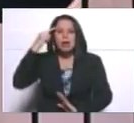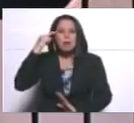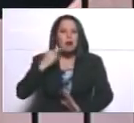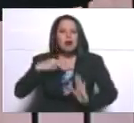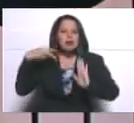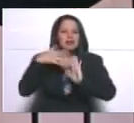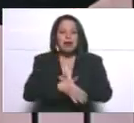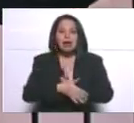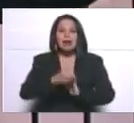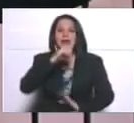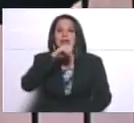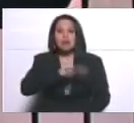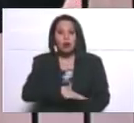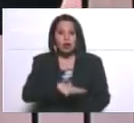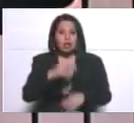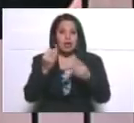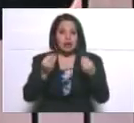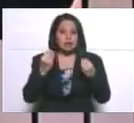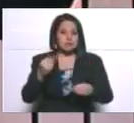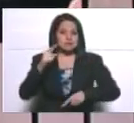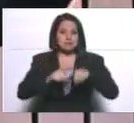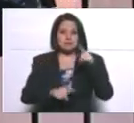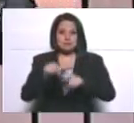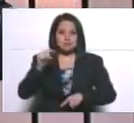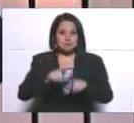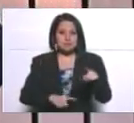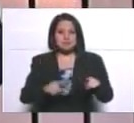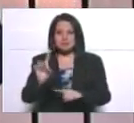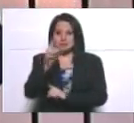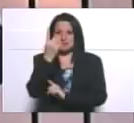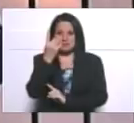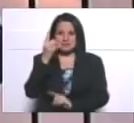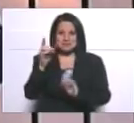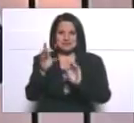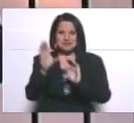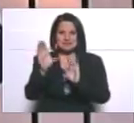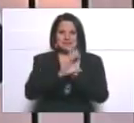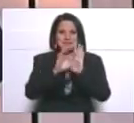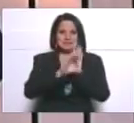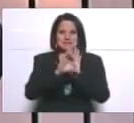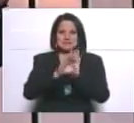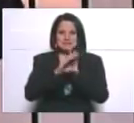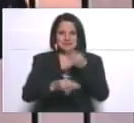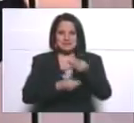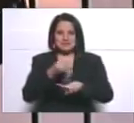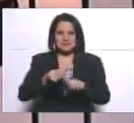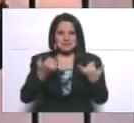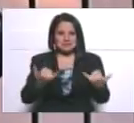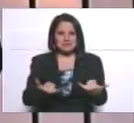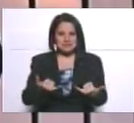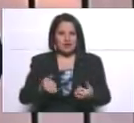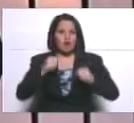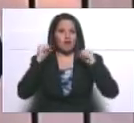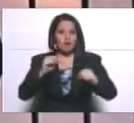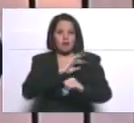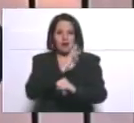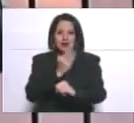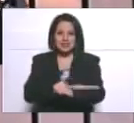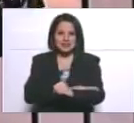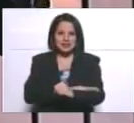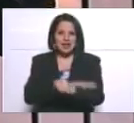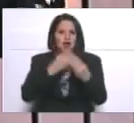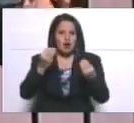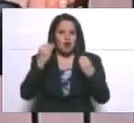es. El legado de Bolívar, el primer constituyentista que hemos tenido en nuestra patria con esa fuerza de nuestro padre